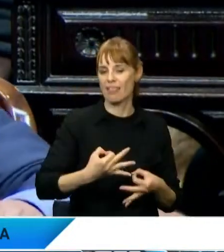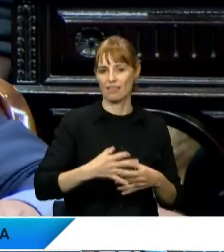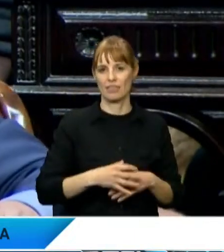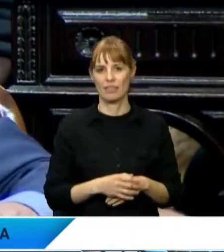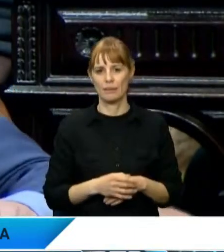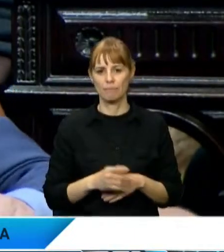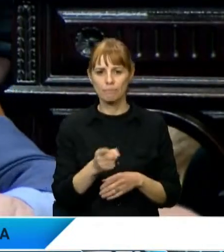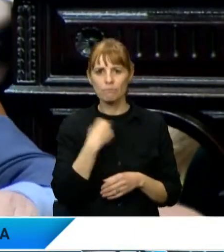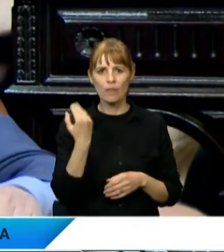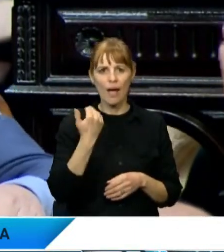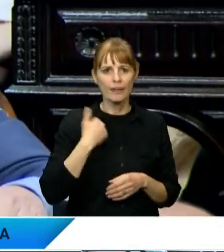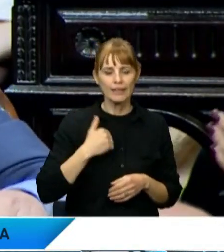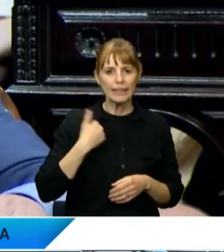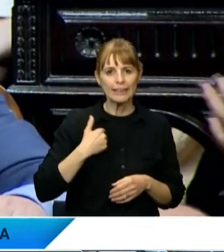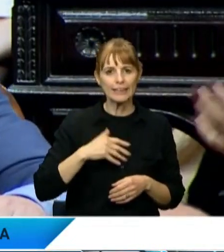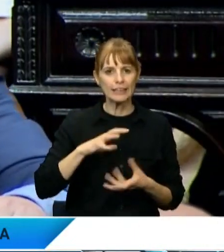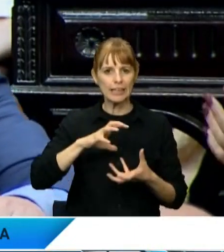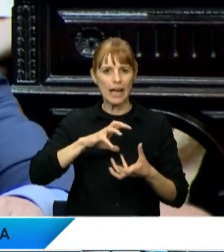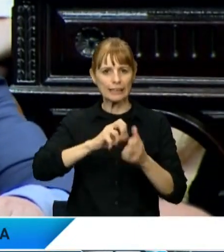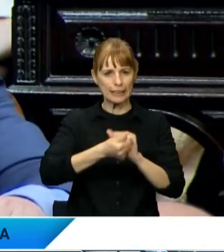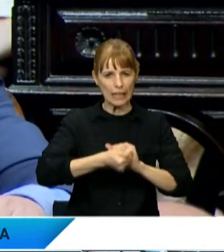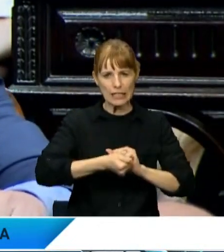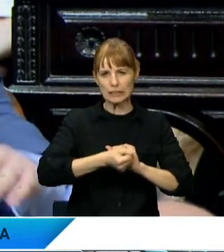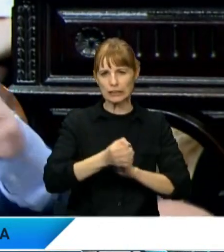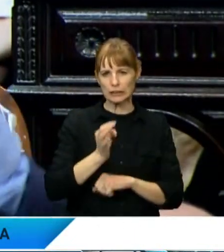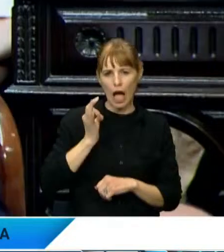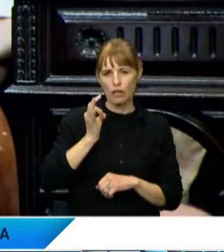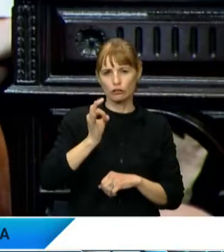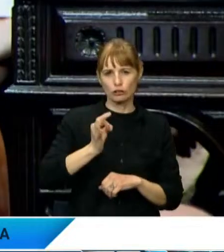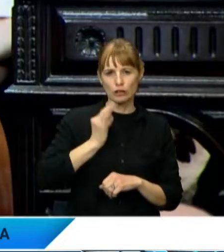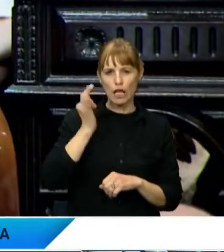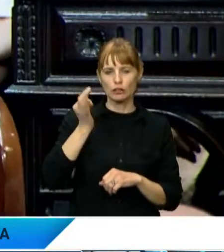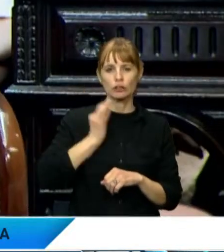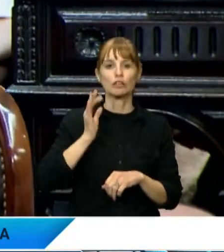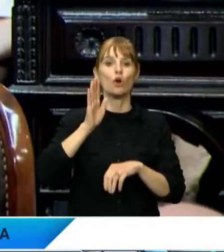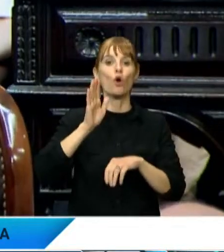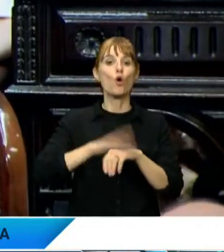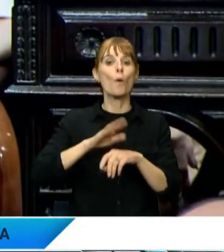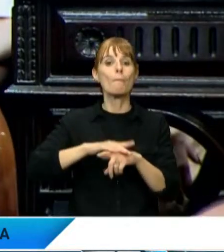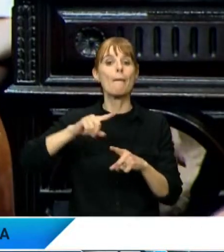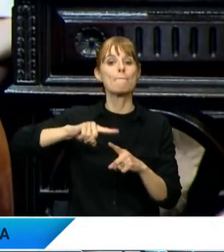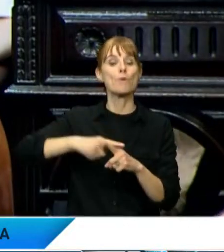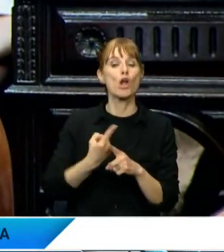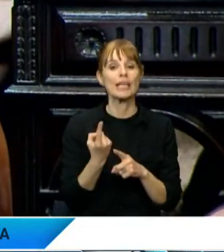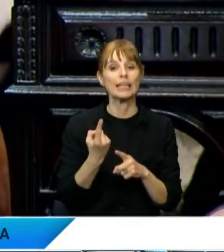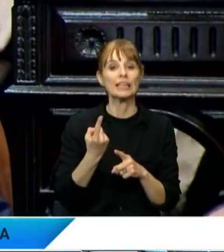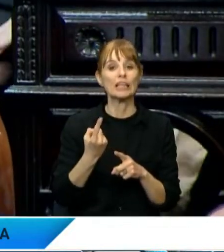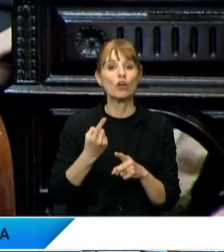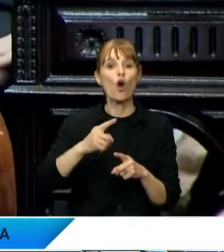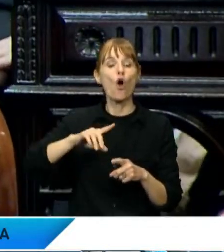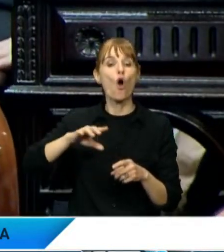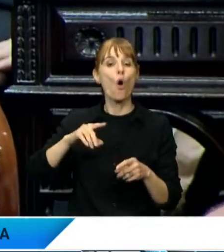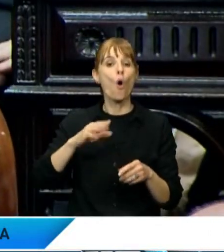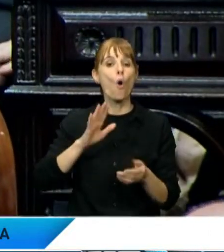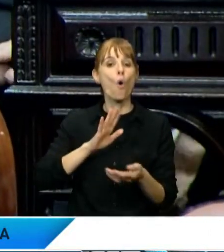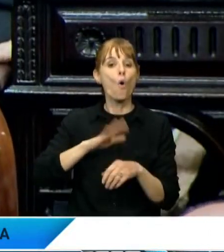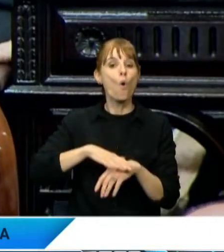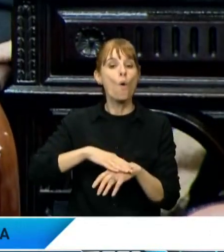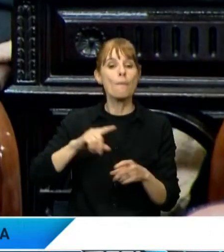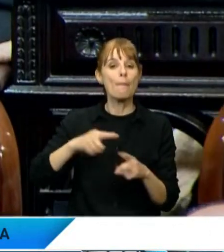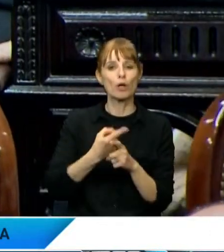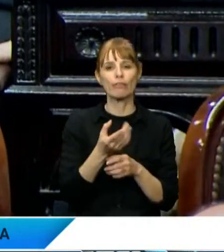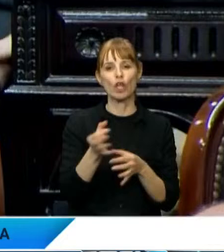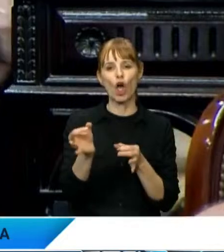Nuestro país vive una crisis hace décadas. Por eso, por culpa de los políticos que pensaron que podían